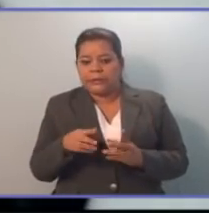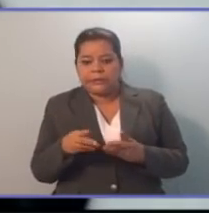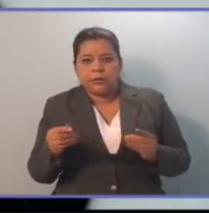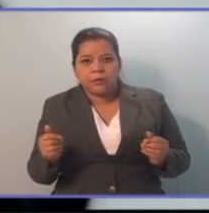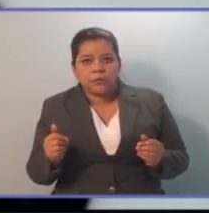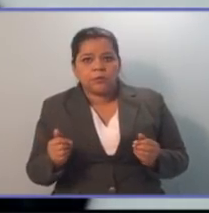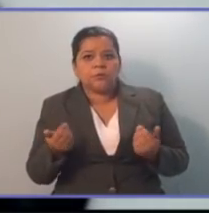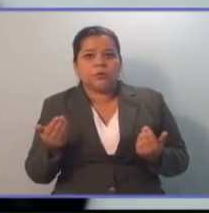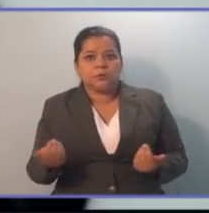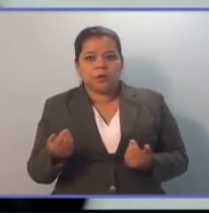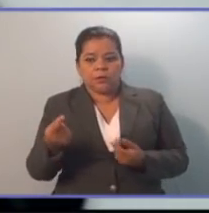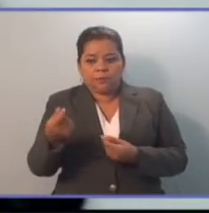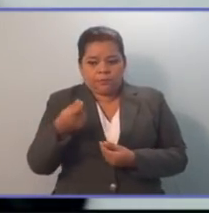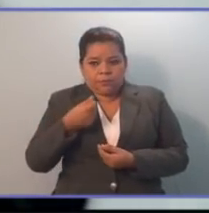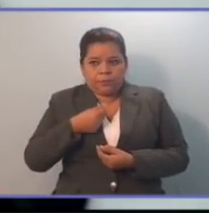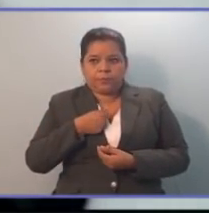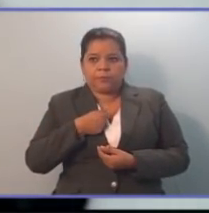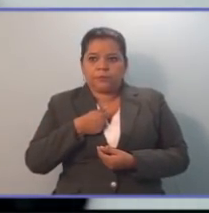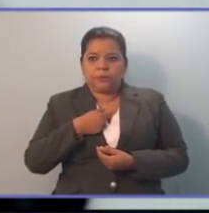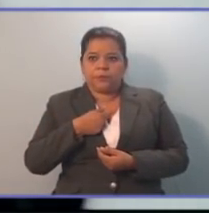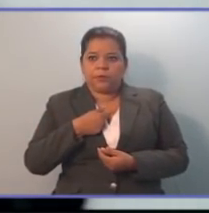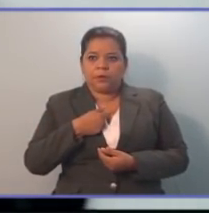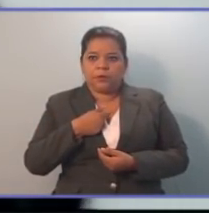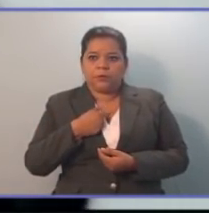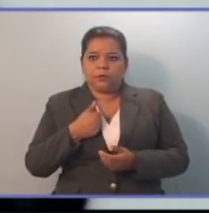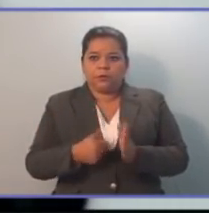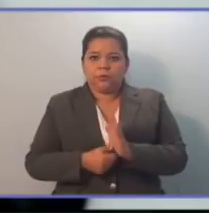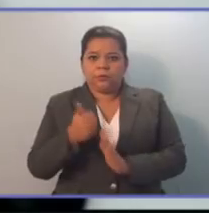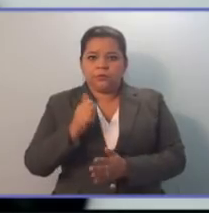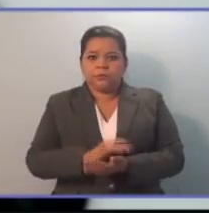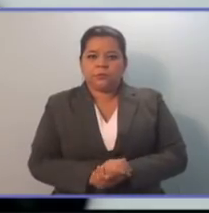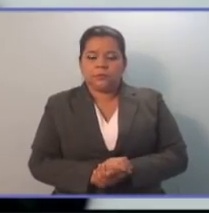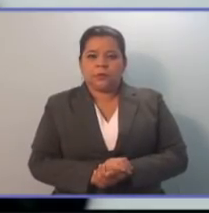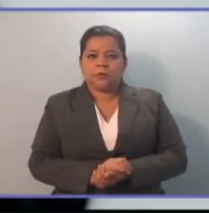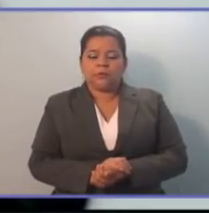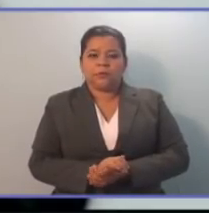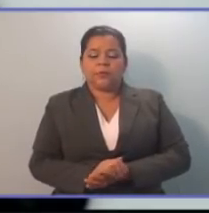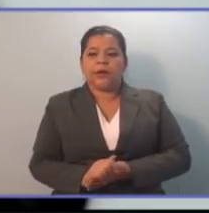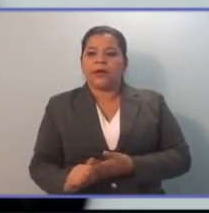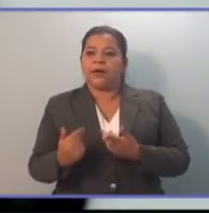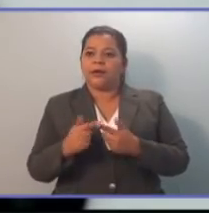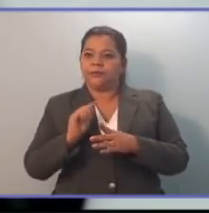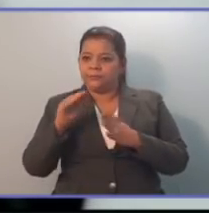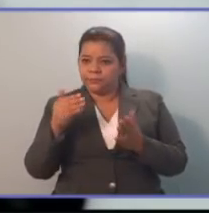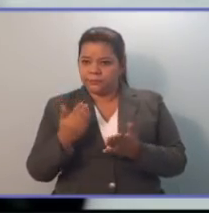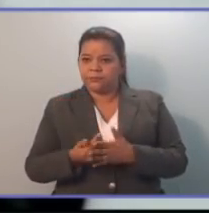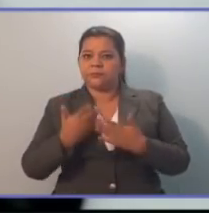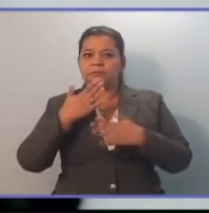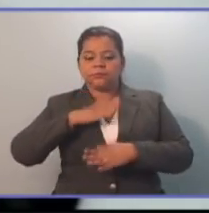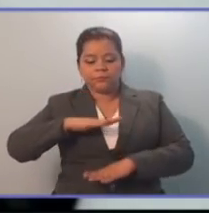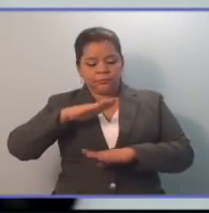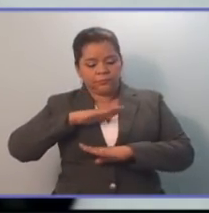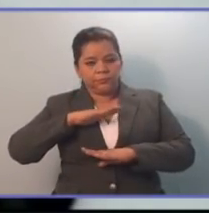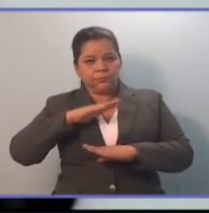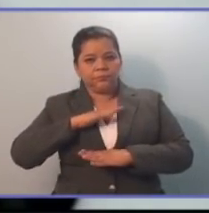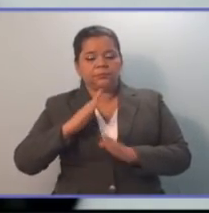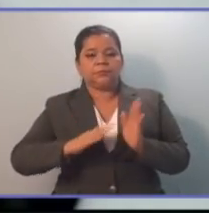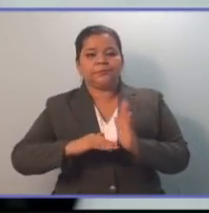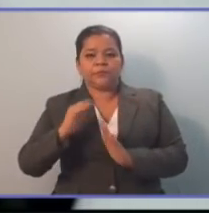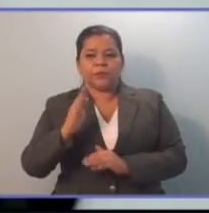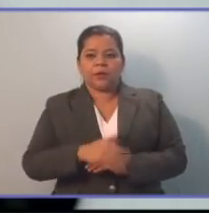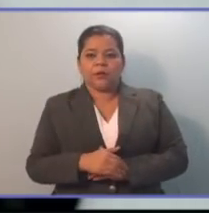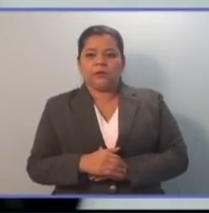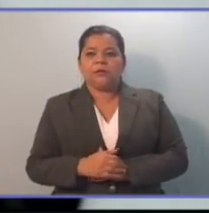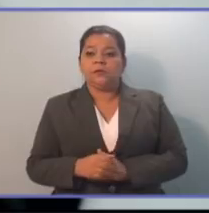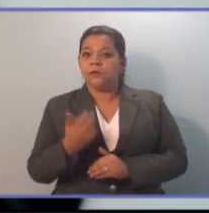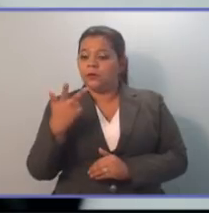también los honorarios que se le van a cancelar a una persona, aparte de eso de la satisfacción del deber cumplido. Fueron